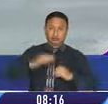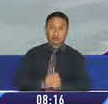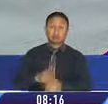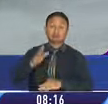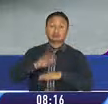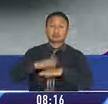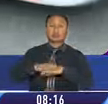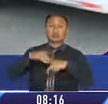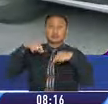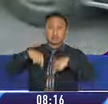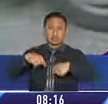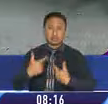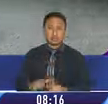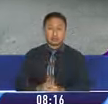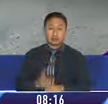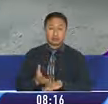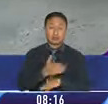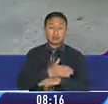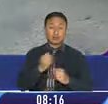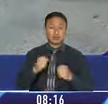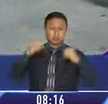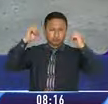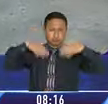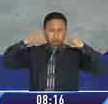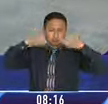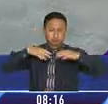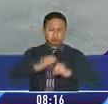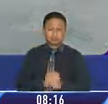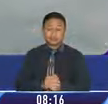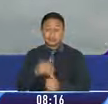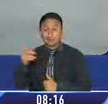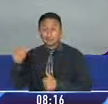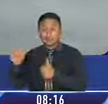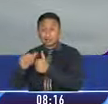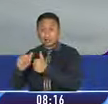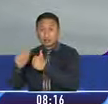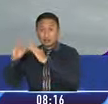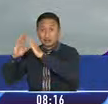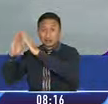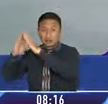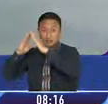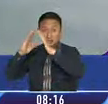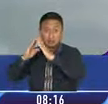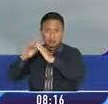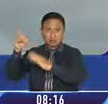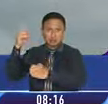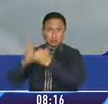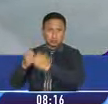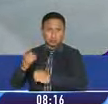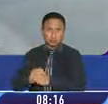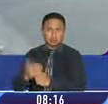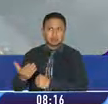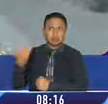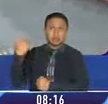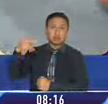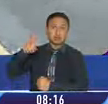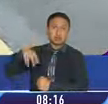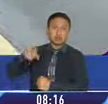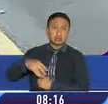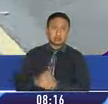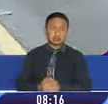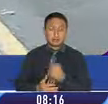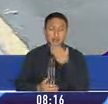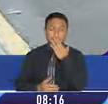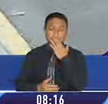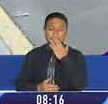producto de las fuertes precipitaciones. Incluso también un conjunto habitacional muy cercano se había afectado hace exactamente dos meses. Vecino, buenos